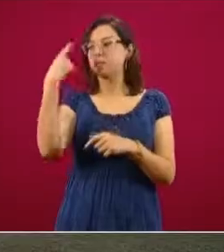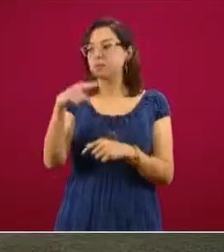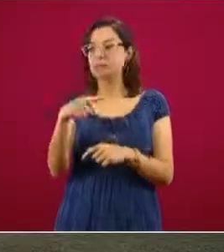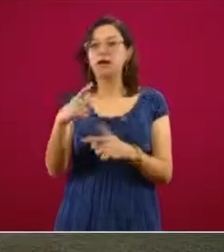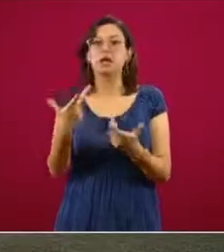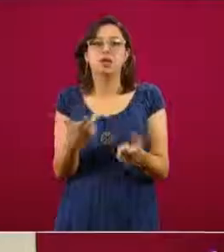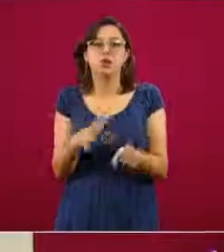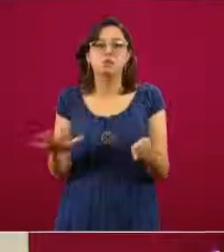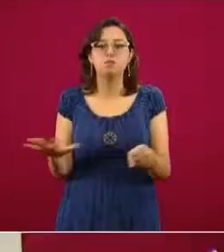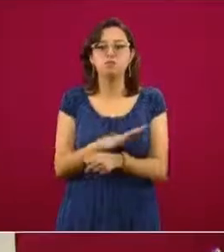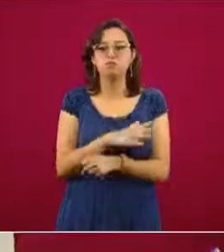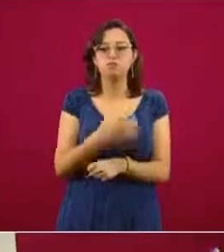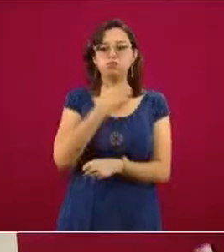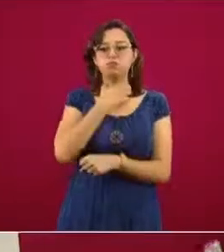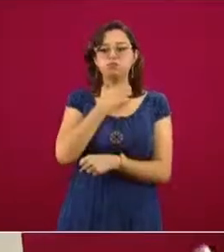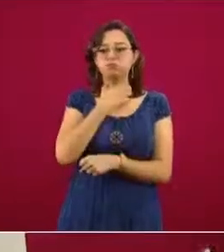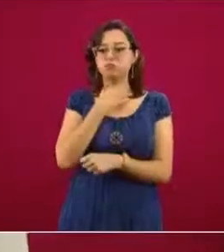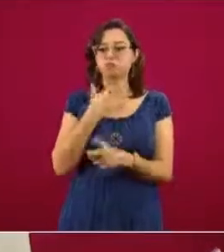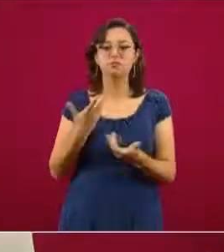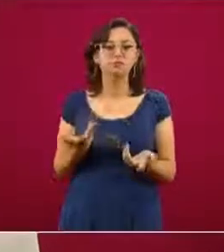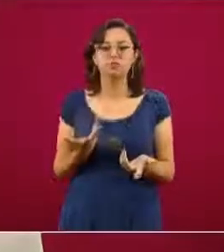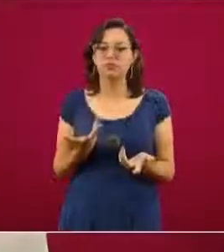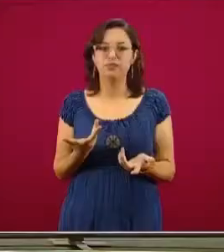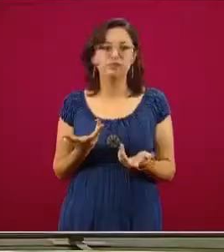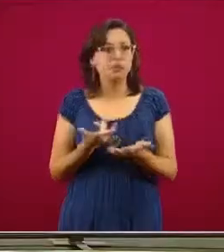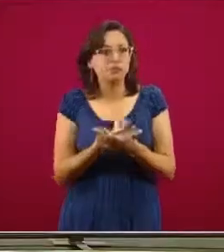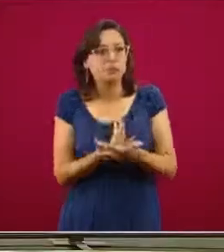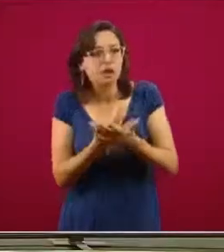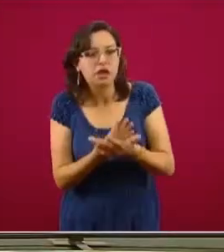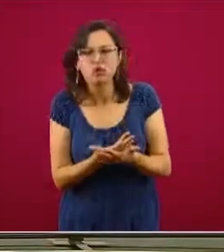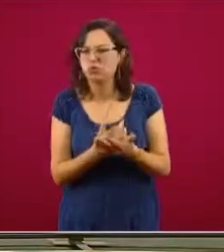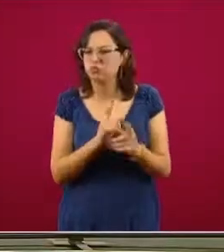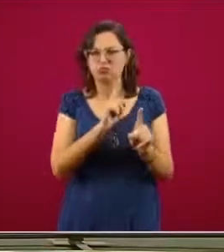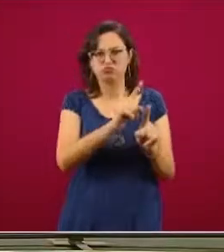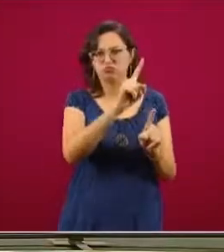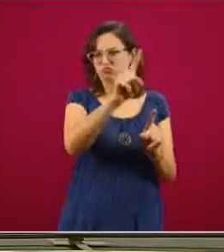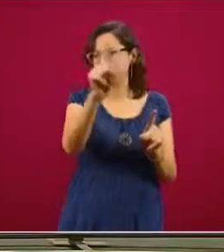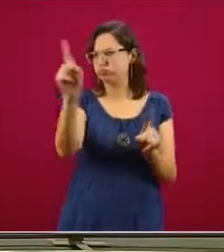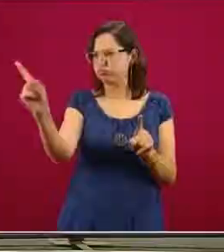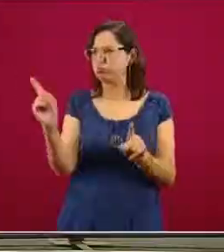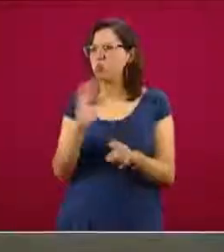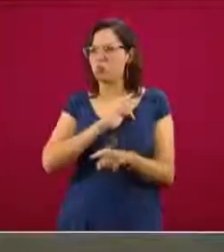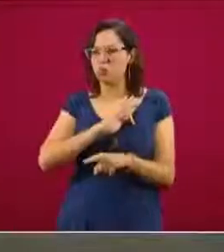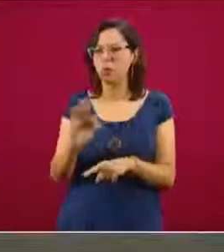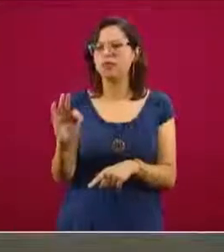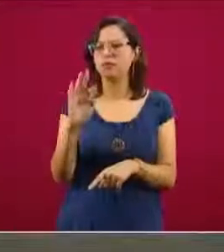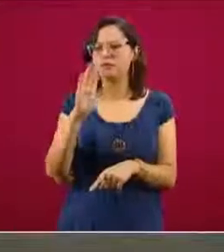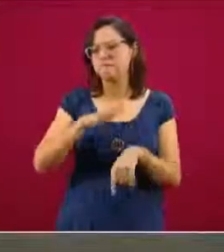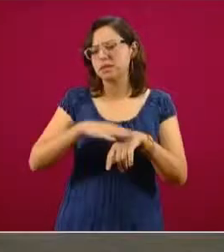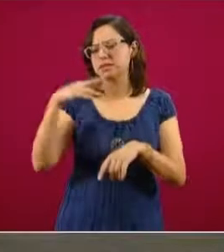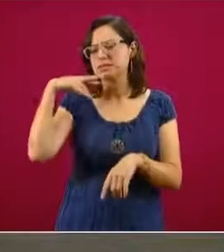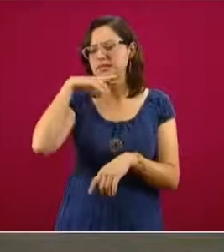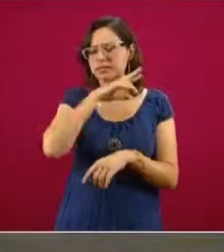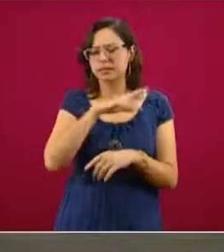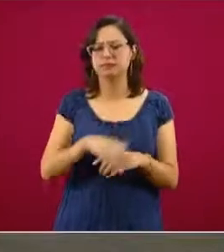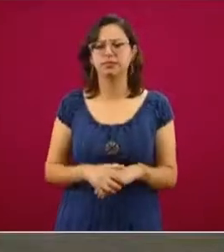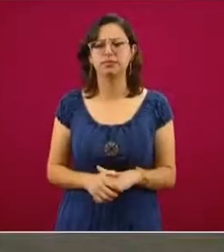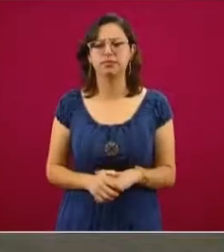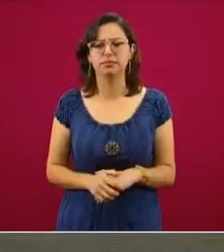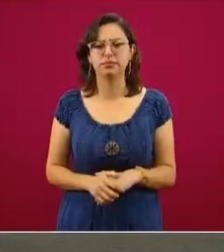los hospitales en las puertas, sino tener este sistema que es muy rápido y que puede dar la orientación. Adelante.